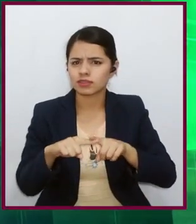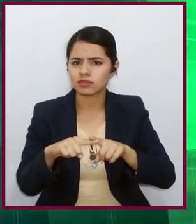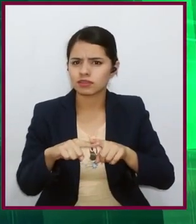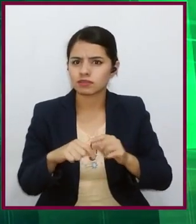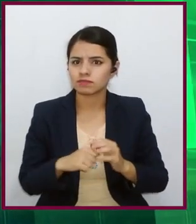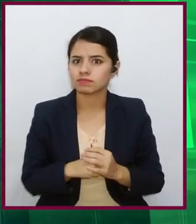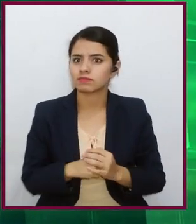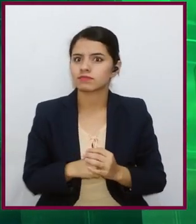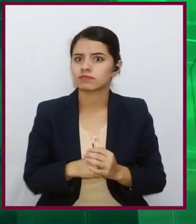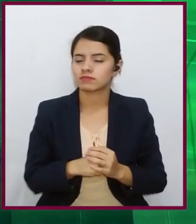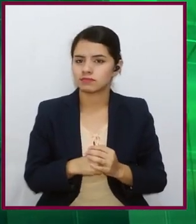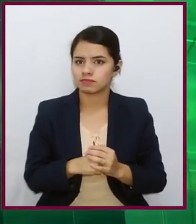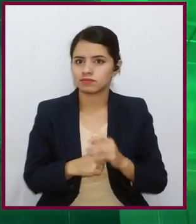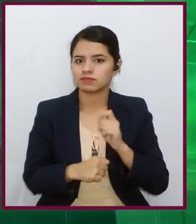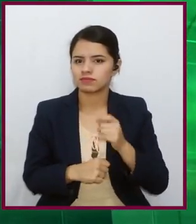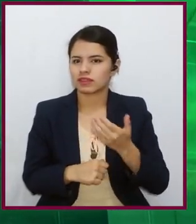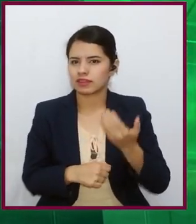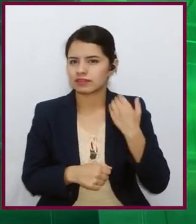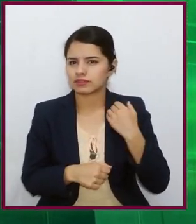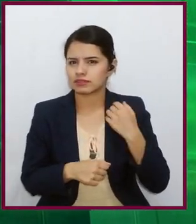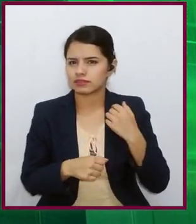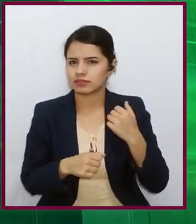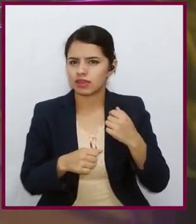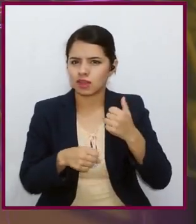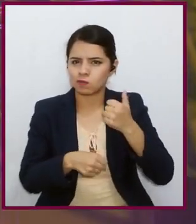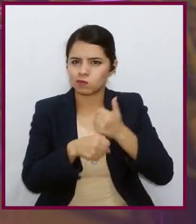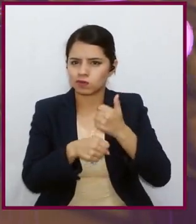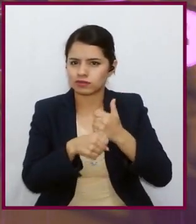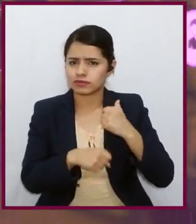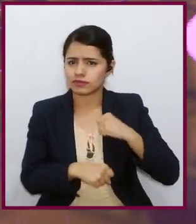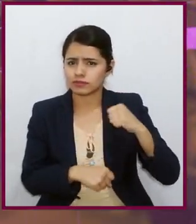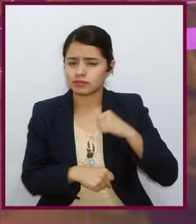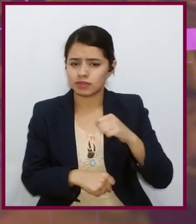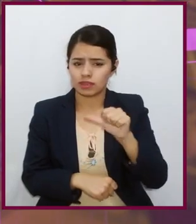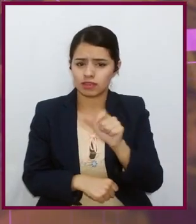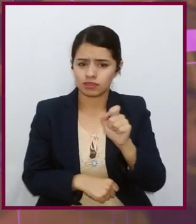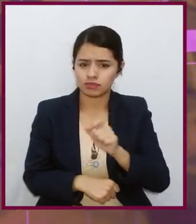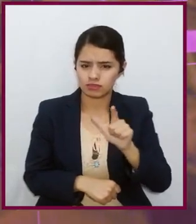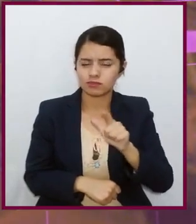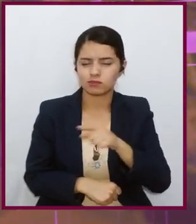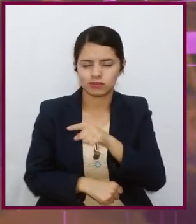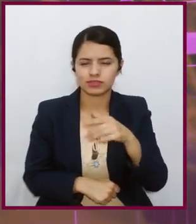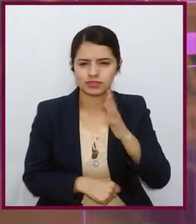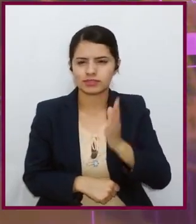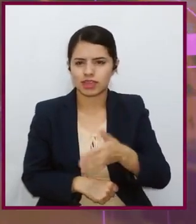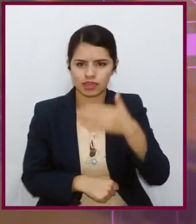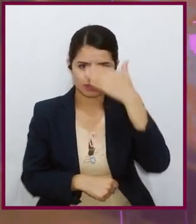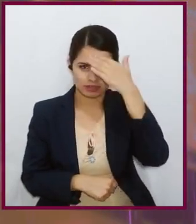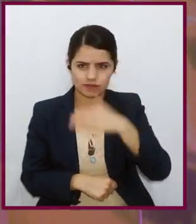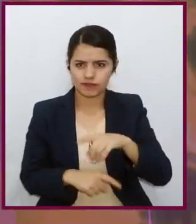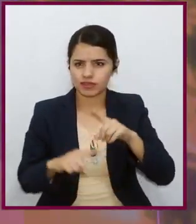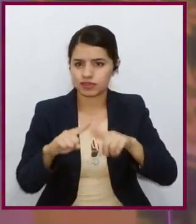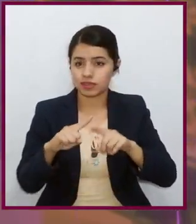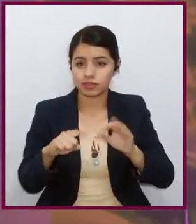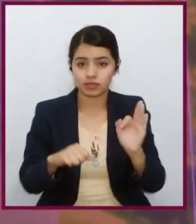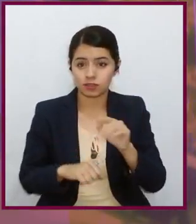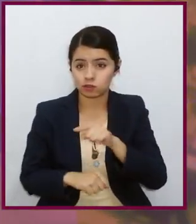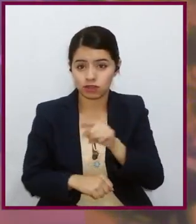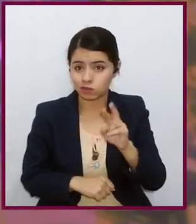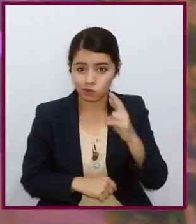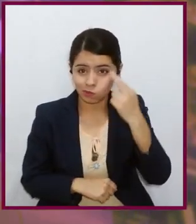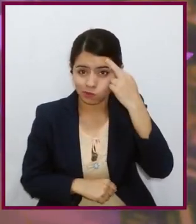provee el diseñador. El cartel requiere unas especificaciones muy importantes de buena resolución para que cuando se